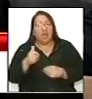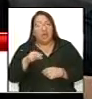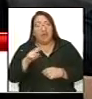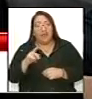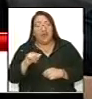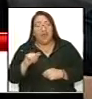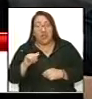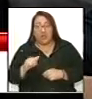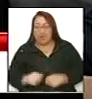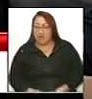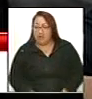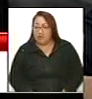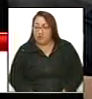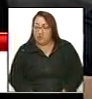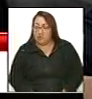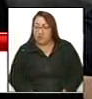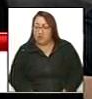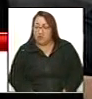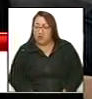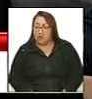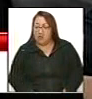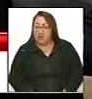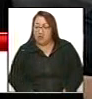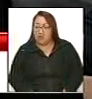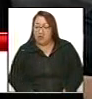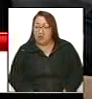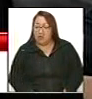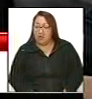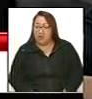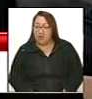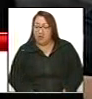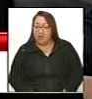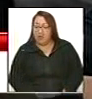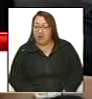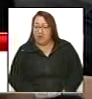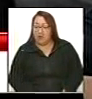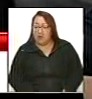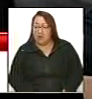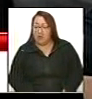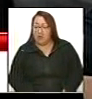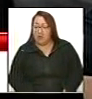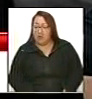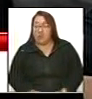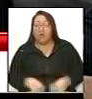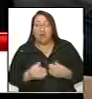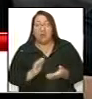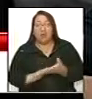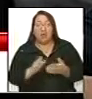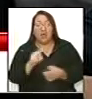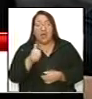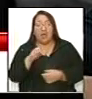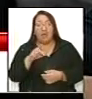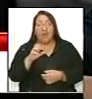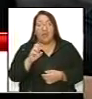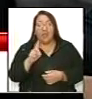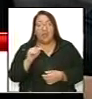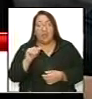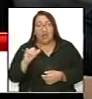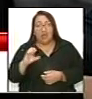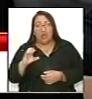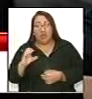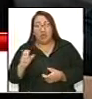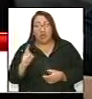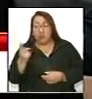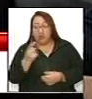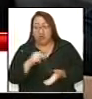es, y que hacen las otras sociedades, dar licencias, ¿no?, a nombre de una, de un catálogo, ¿no?, y Aceptai titular de derechos. No solamente es